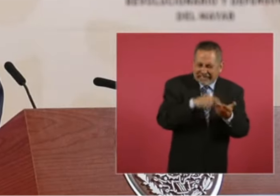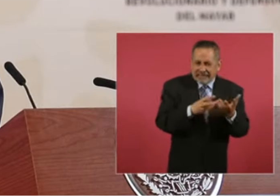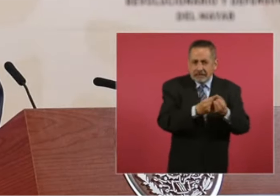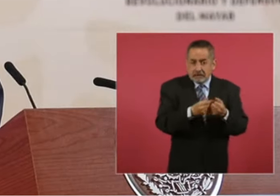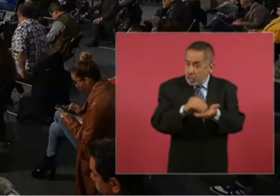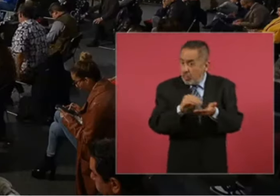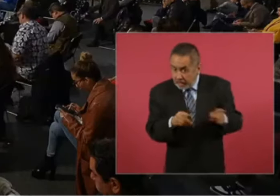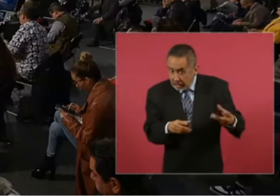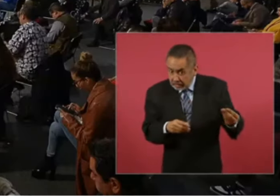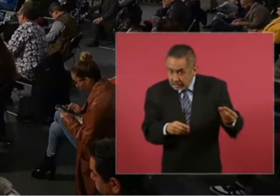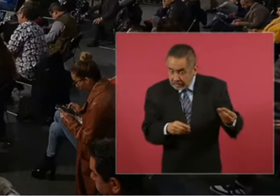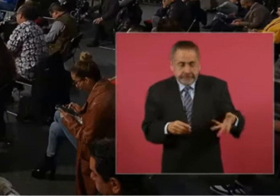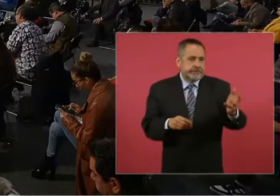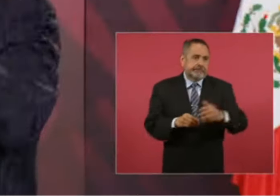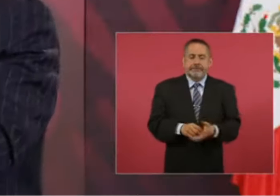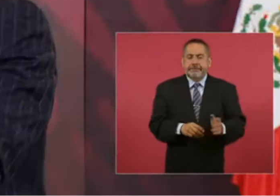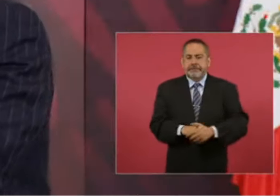Ahí está.